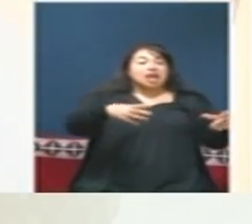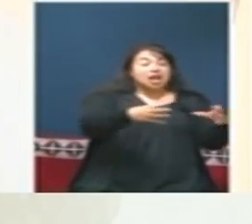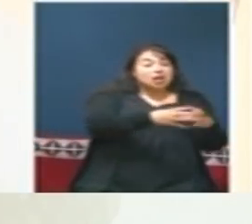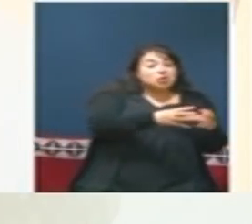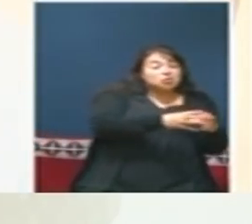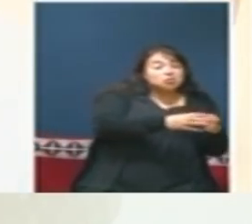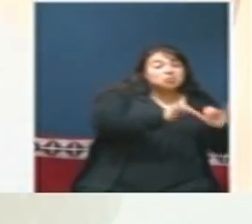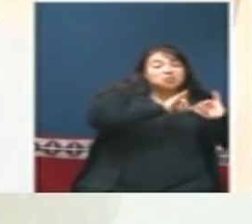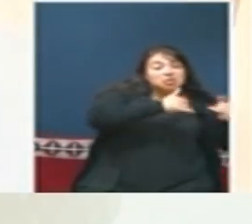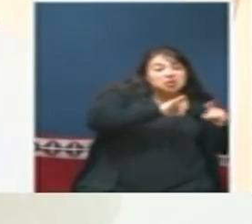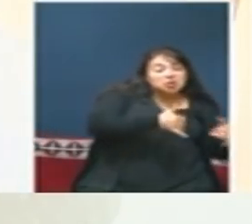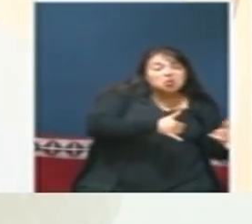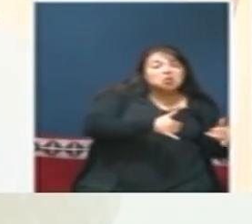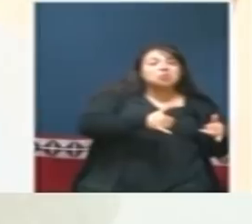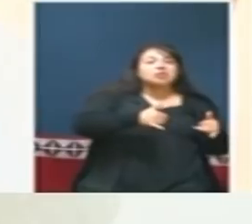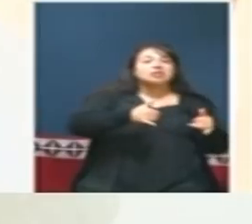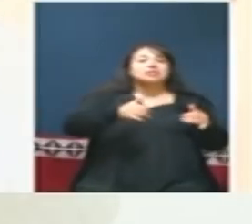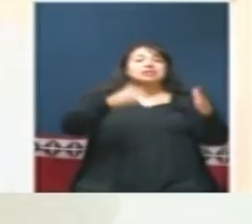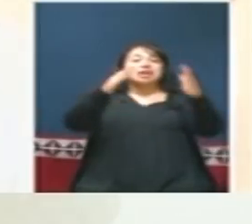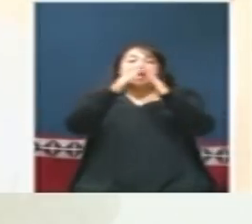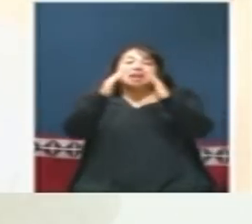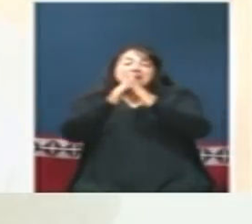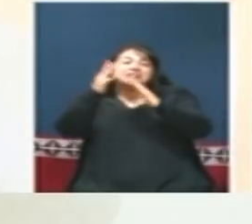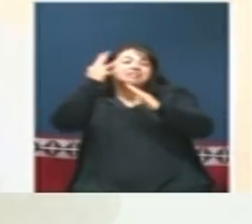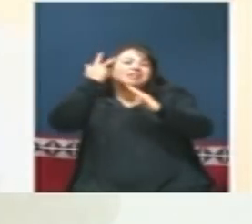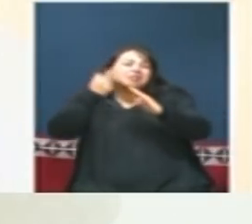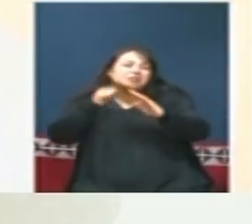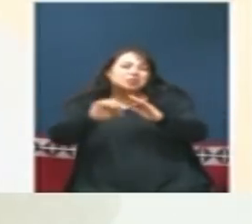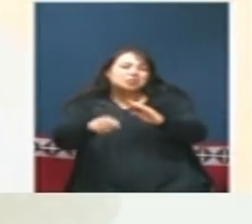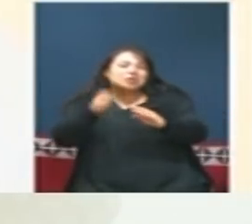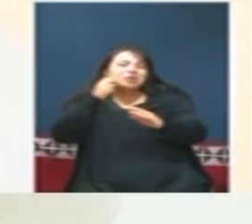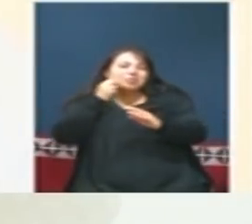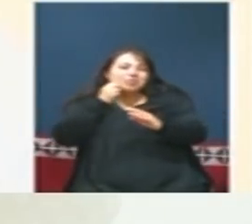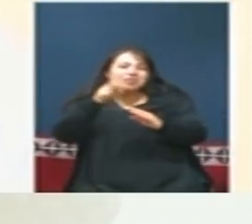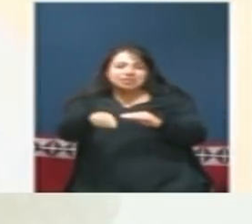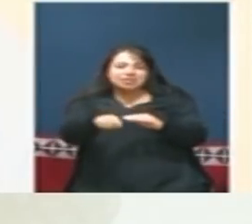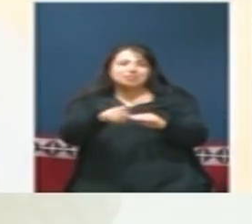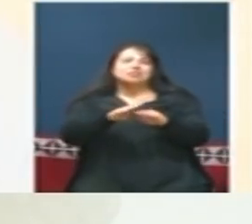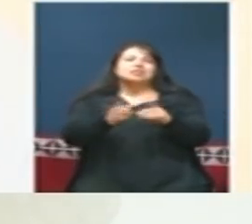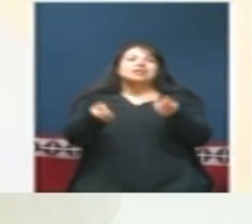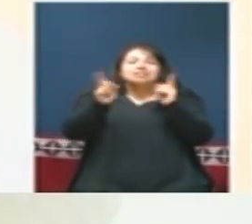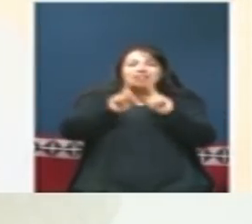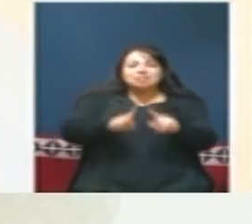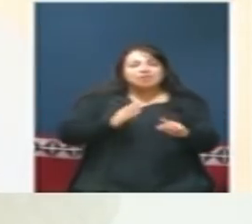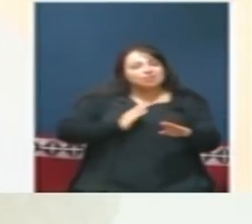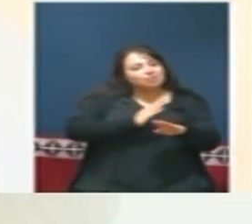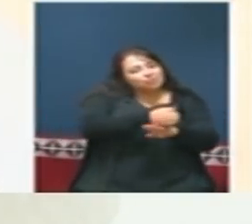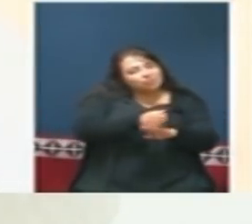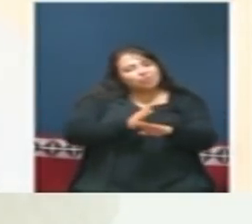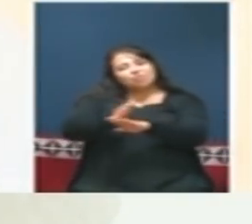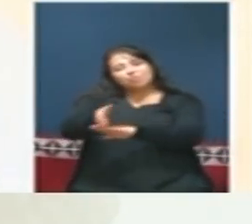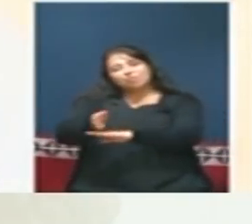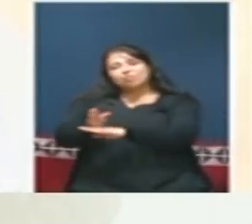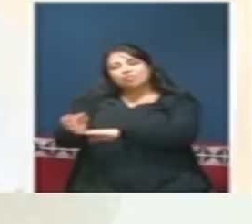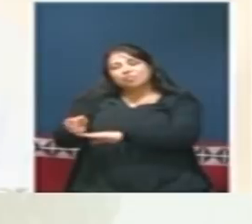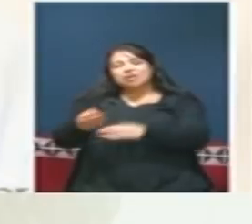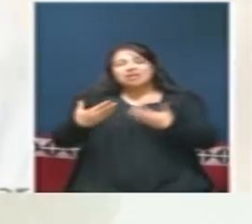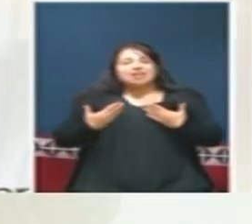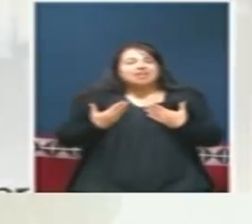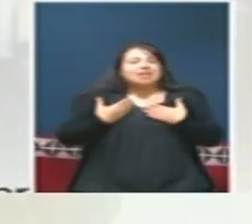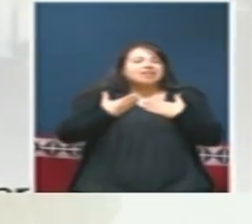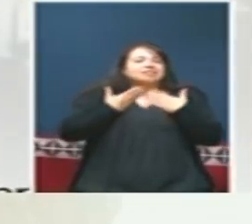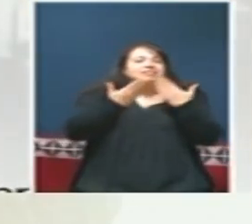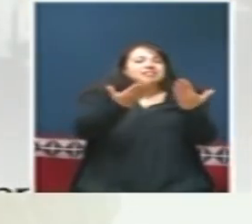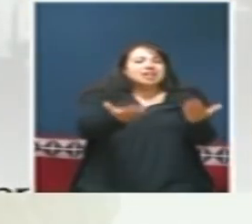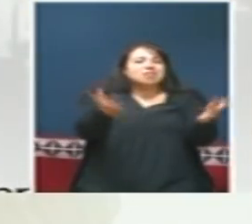a los grupos. Yo creo que eso sería lo más lindo que él hubiese querido que nos pase, ¿no?